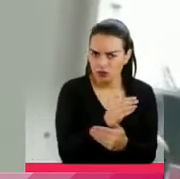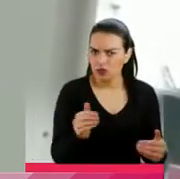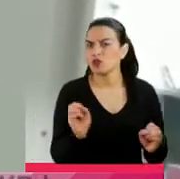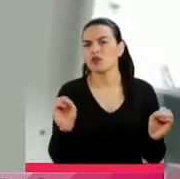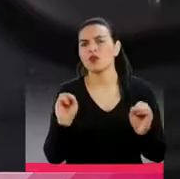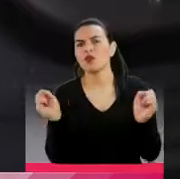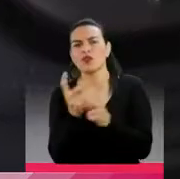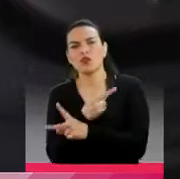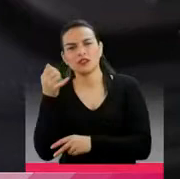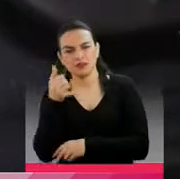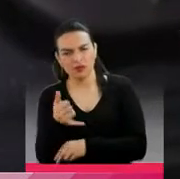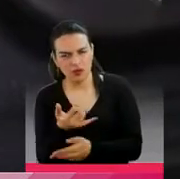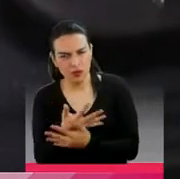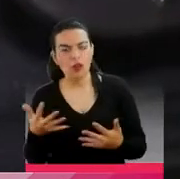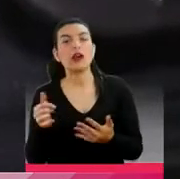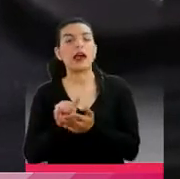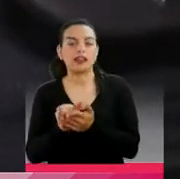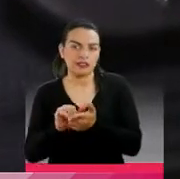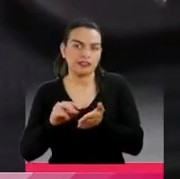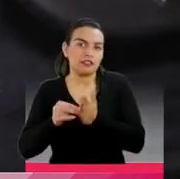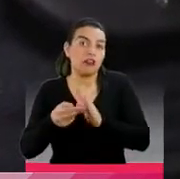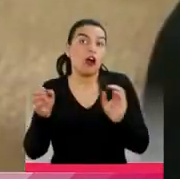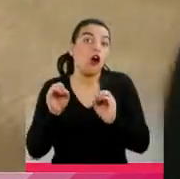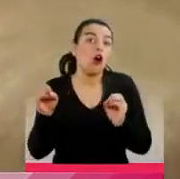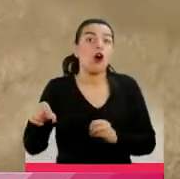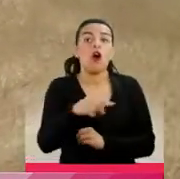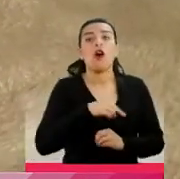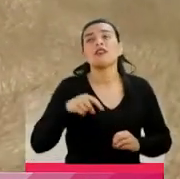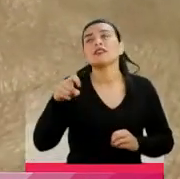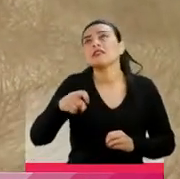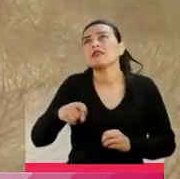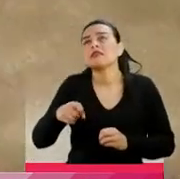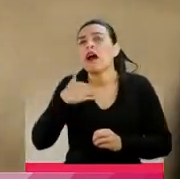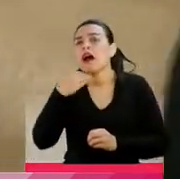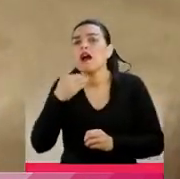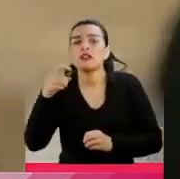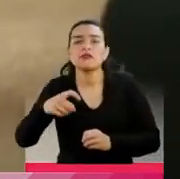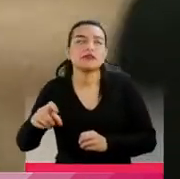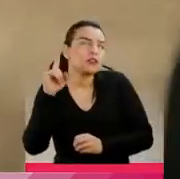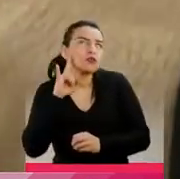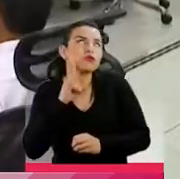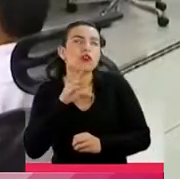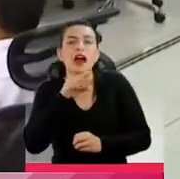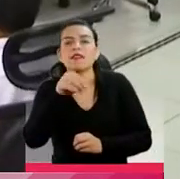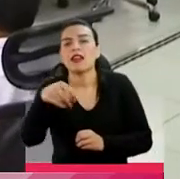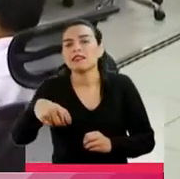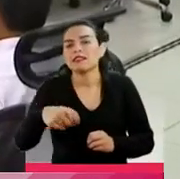alguien tiene la necesidad de ser escuchado. El funcionario indicó que la línea 106 no realiza llamadas